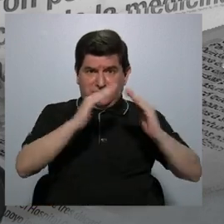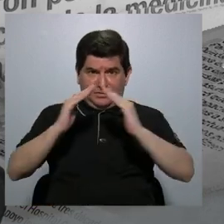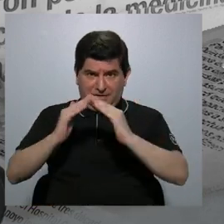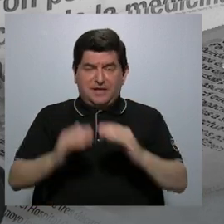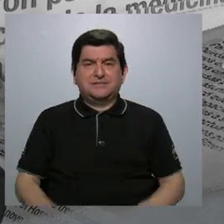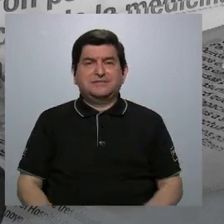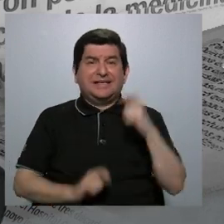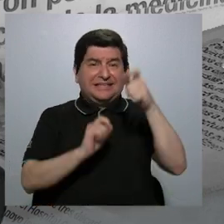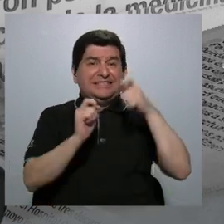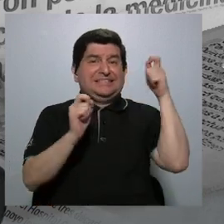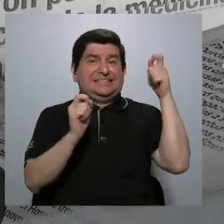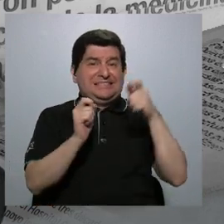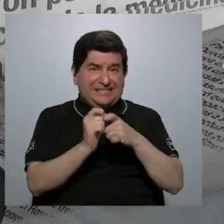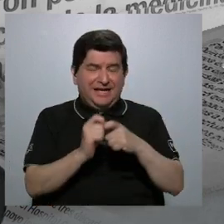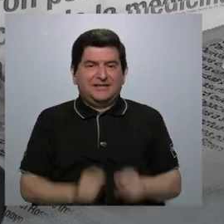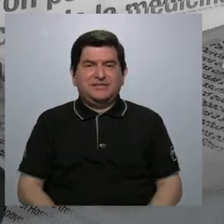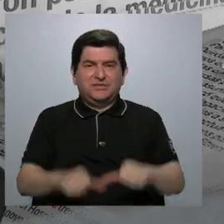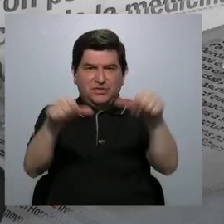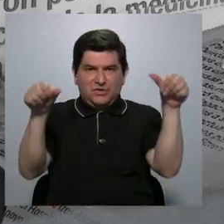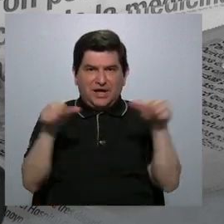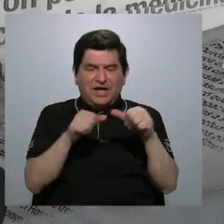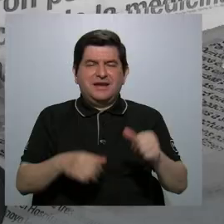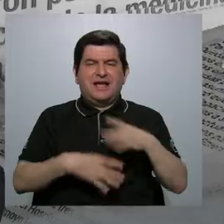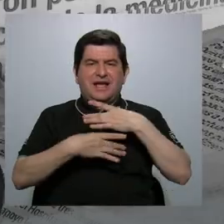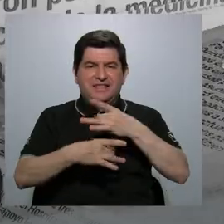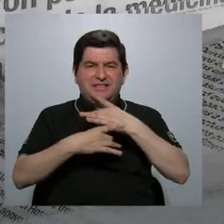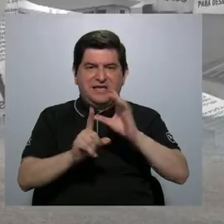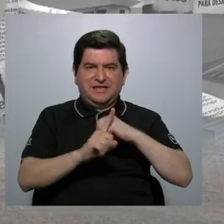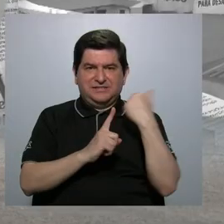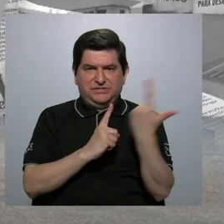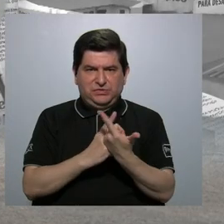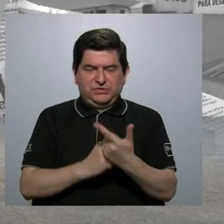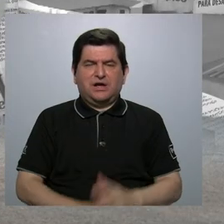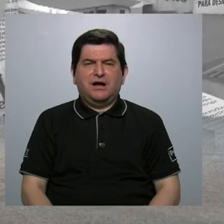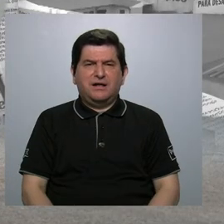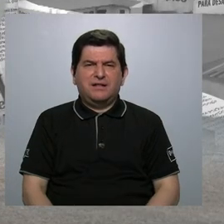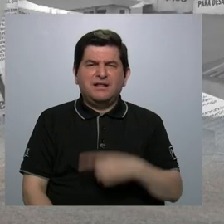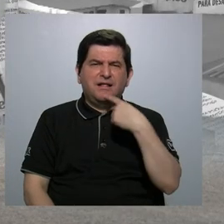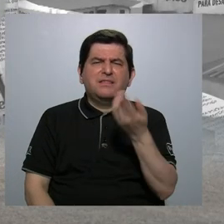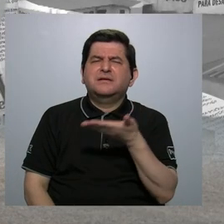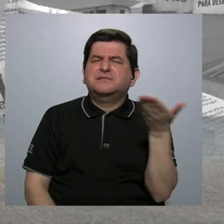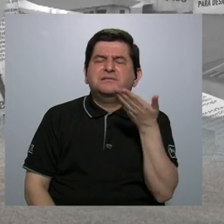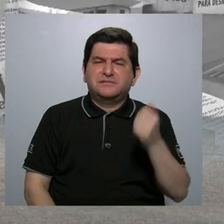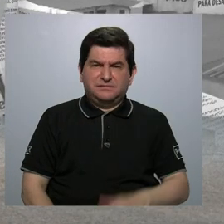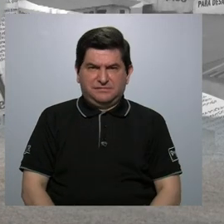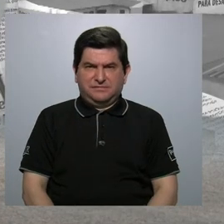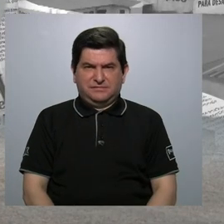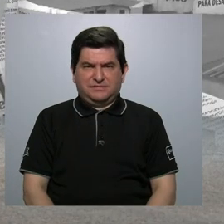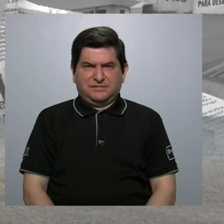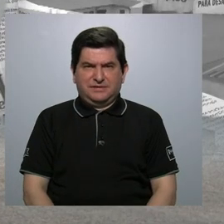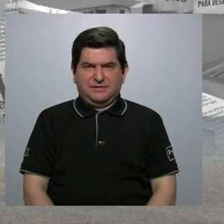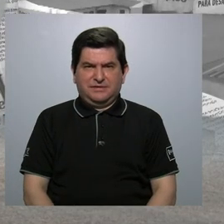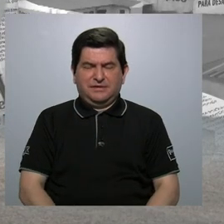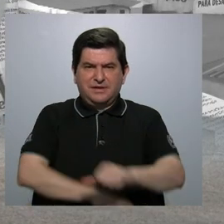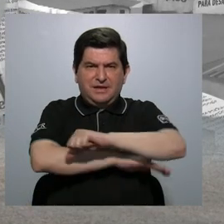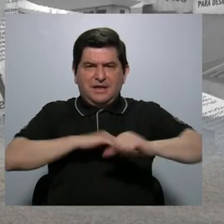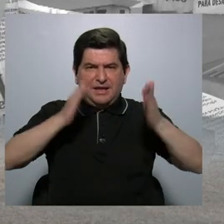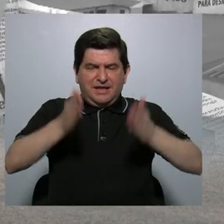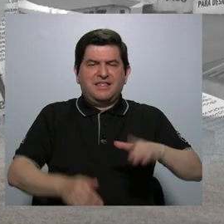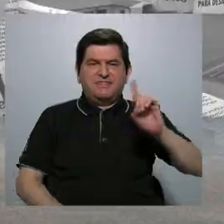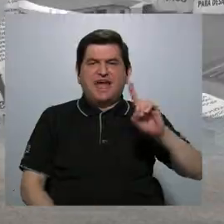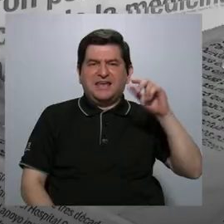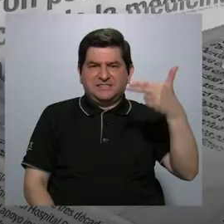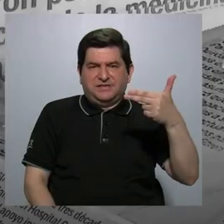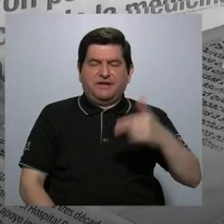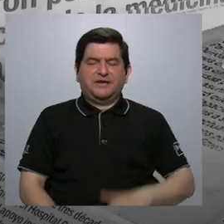en específicamente para el sector de interés social. ¿Qué nos puede usted decir a la arquitecta Dania